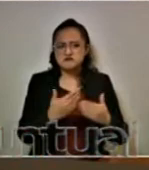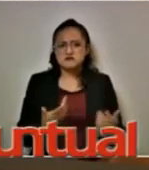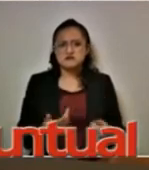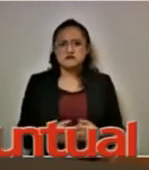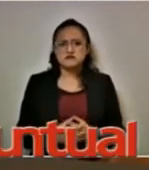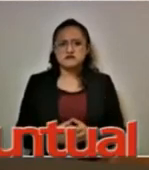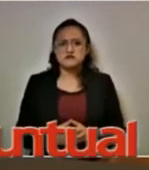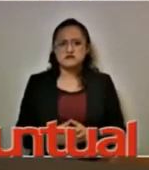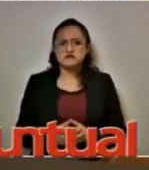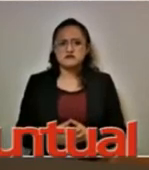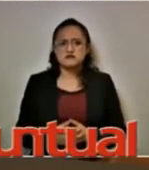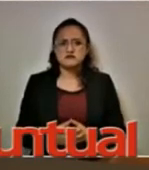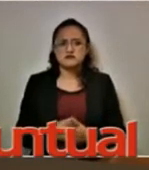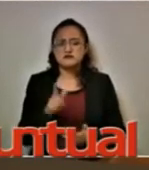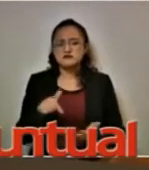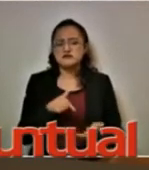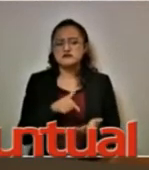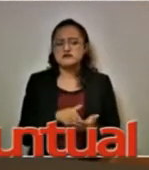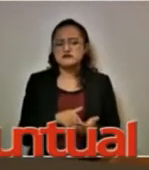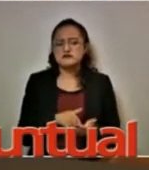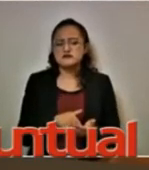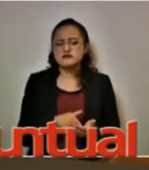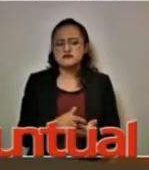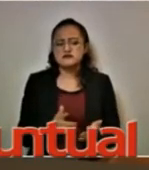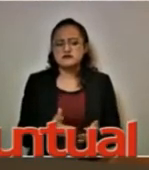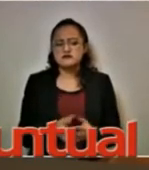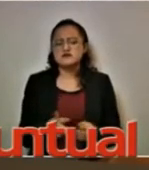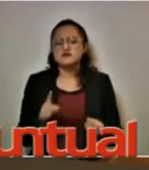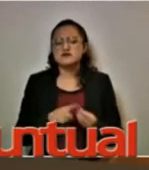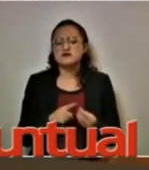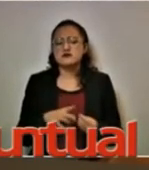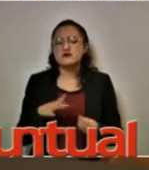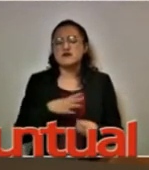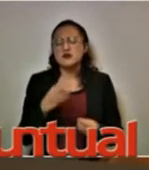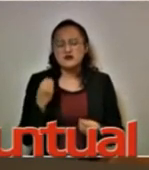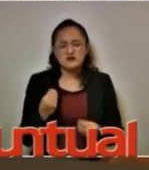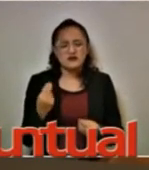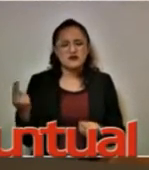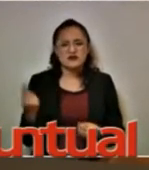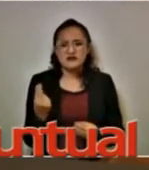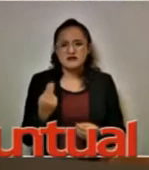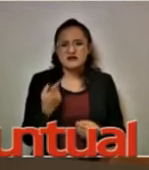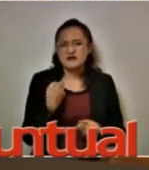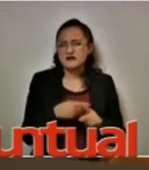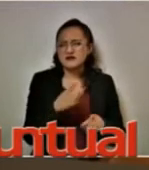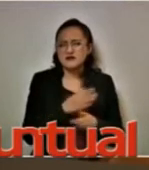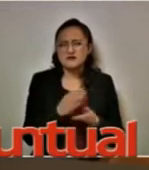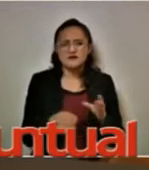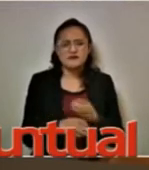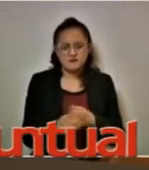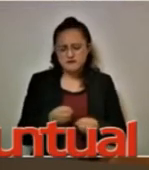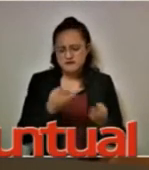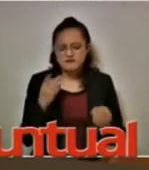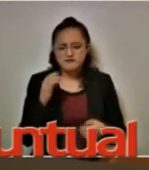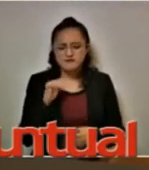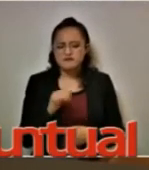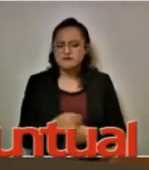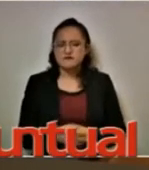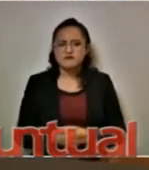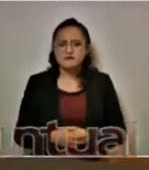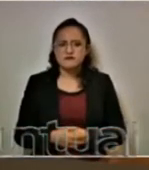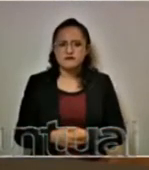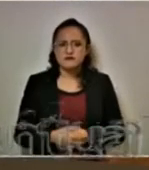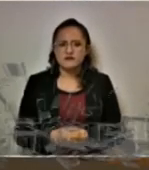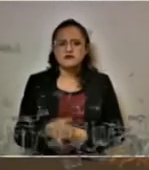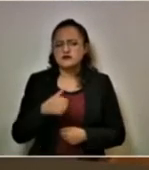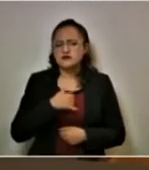en lugares donde hay muchas necesidades. Y claro que sí, yo